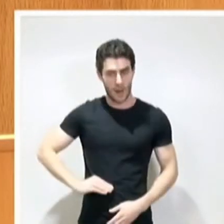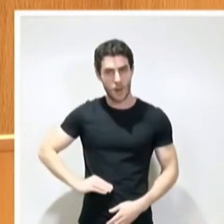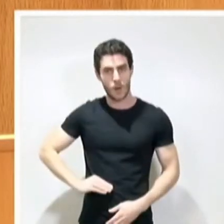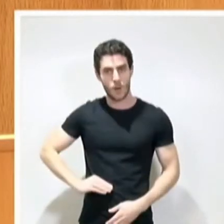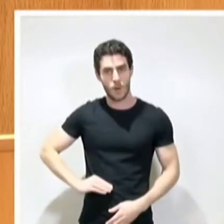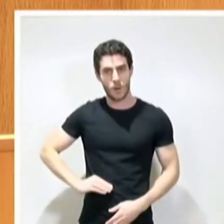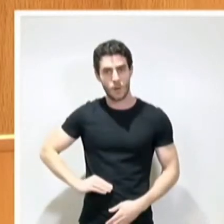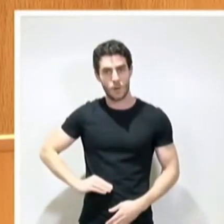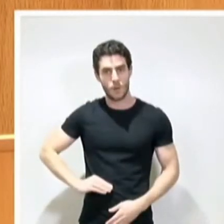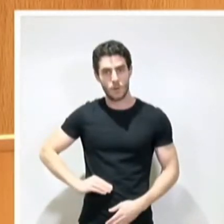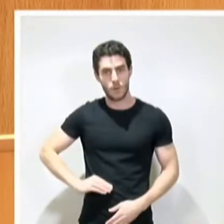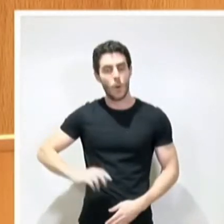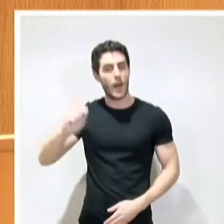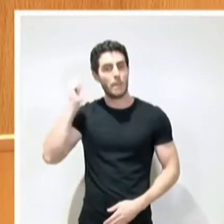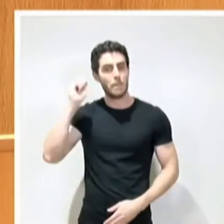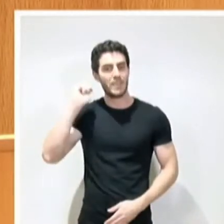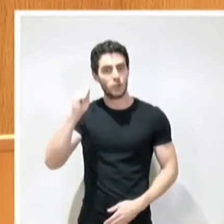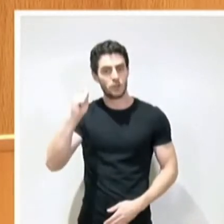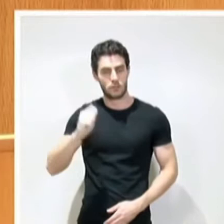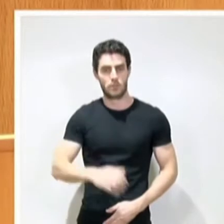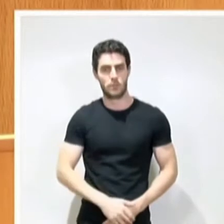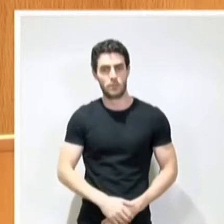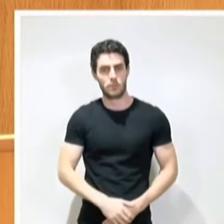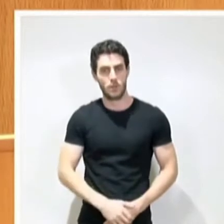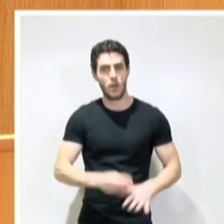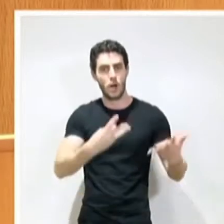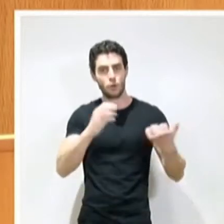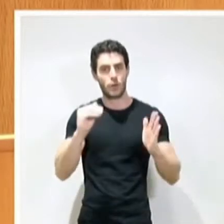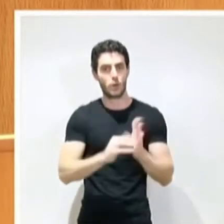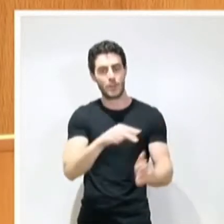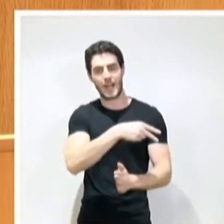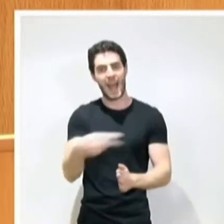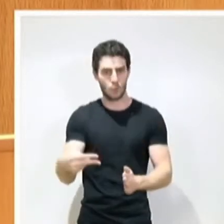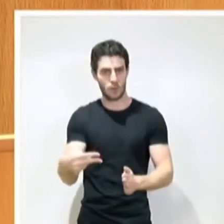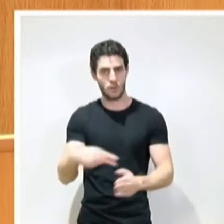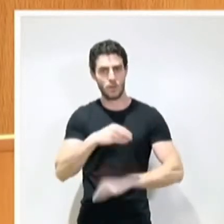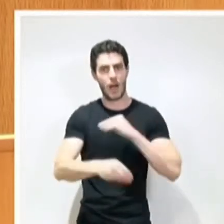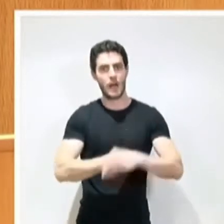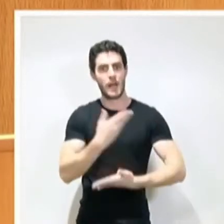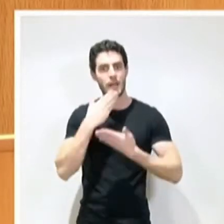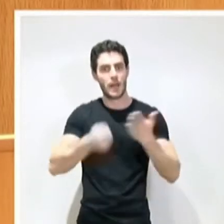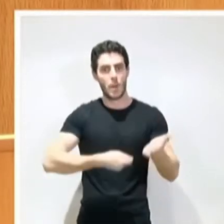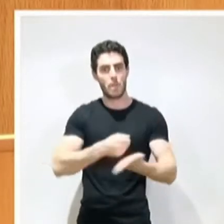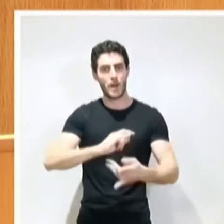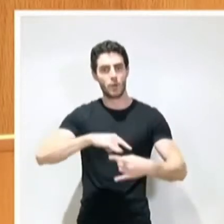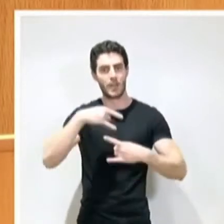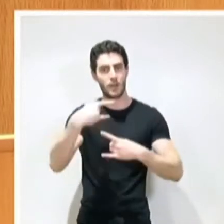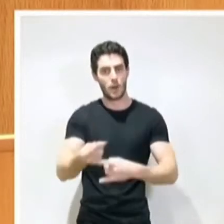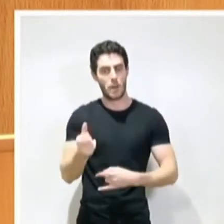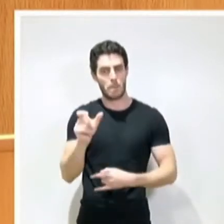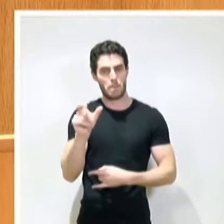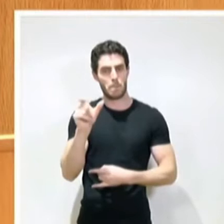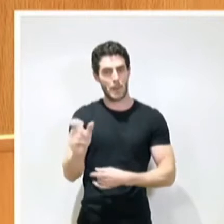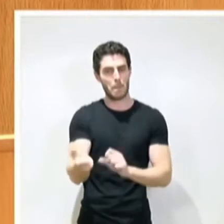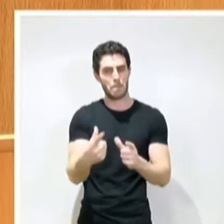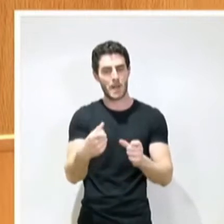no contributiva ochocientos mil euros que se habilitarán a través de un pago extraordinario de una cantidad similar